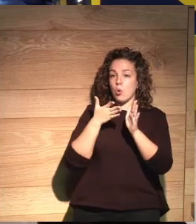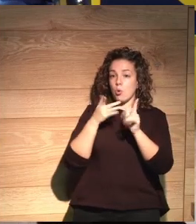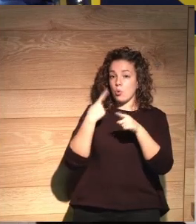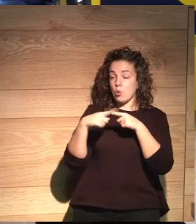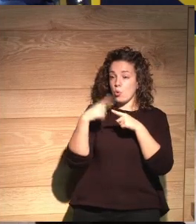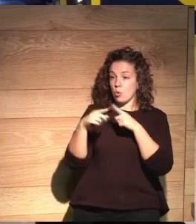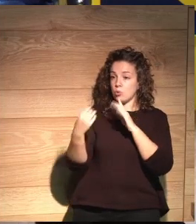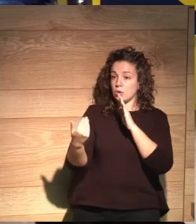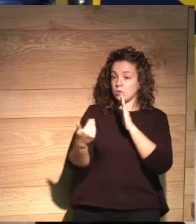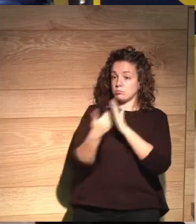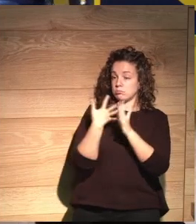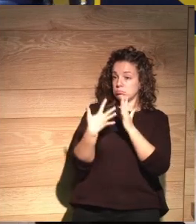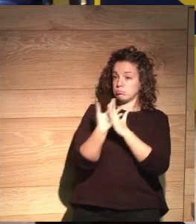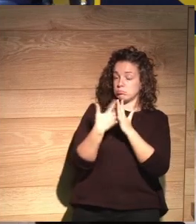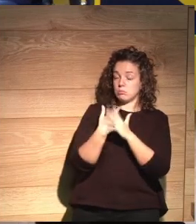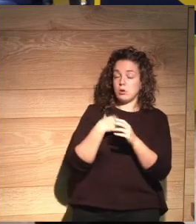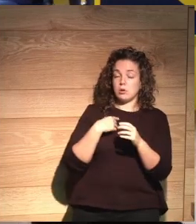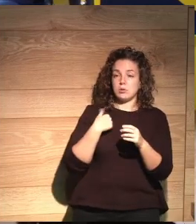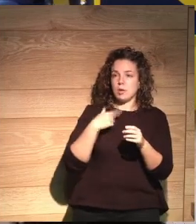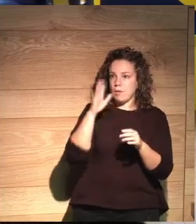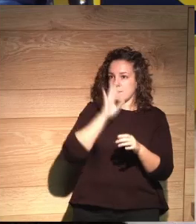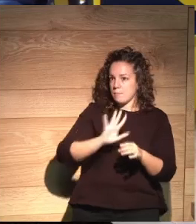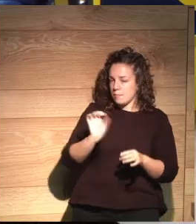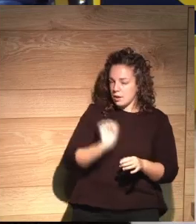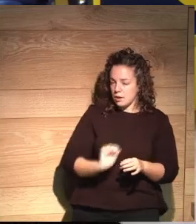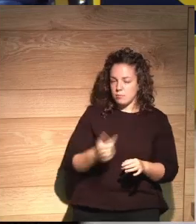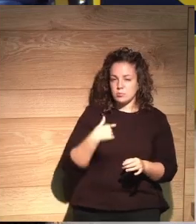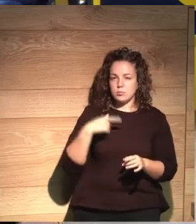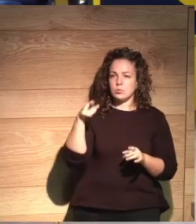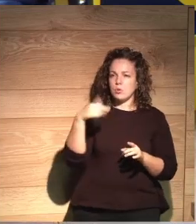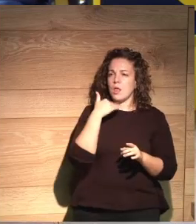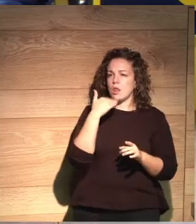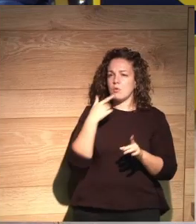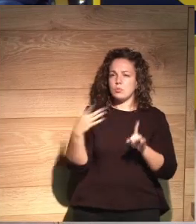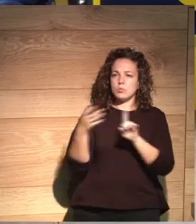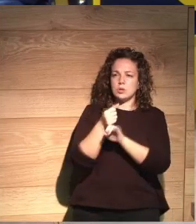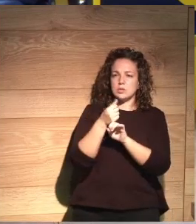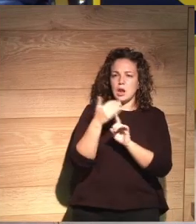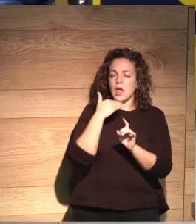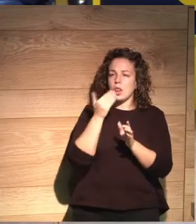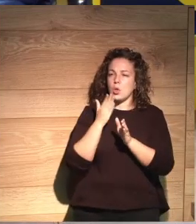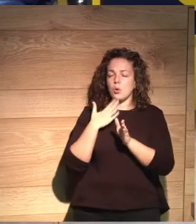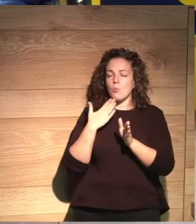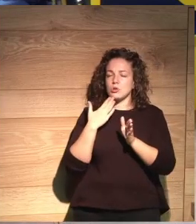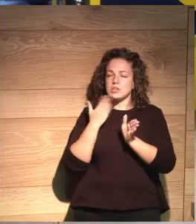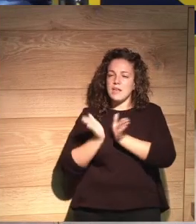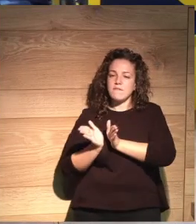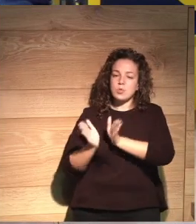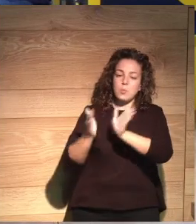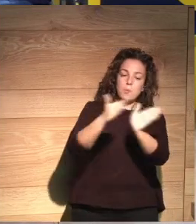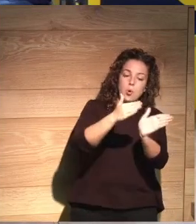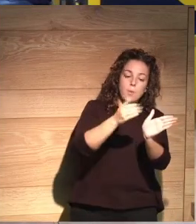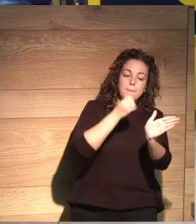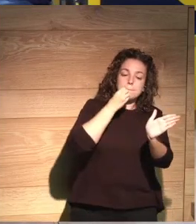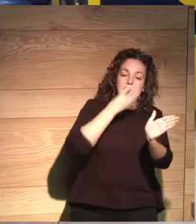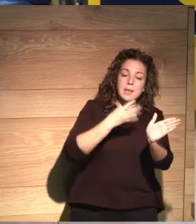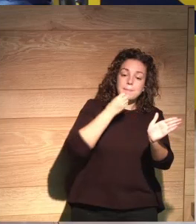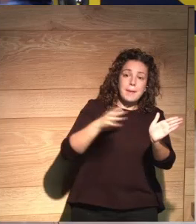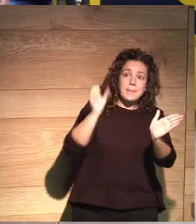fabuloso es realmente fabuloso pero encontrás el efecto curva o sea que un poco bien fantástico